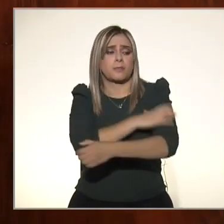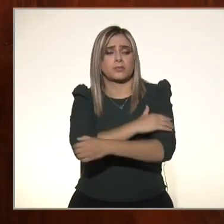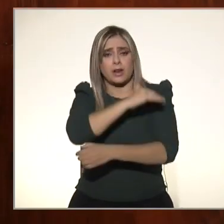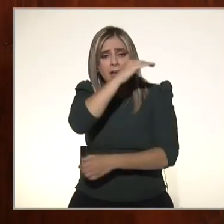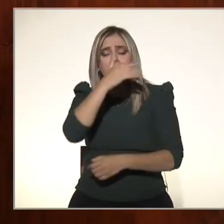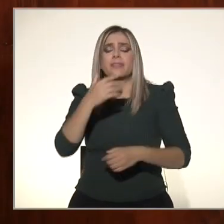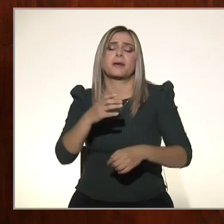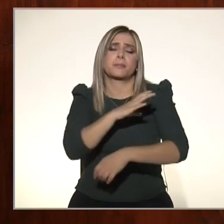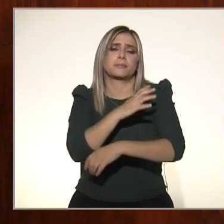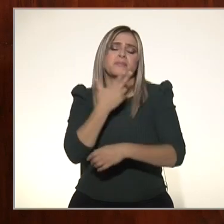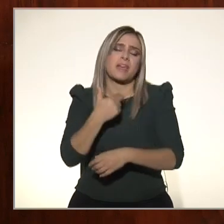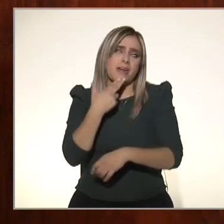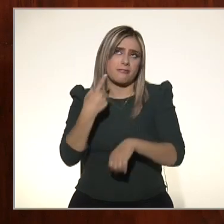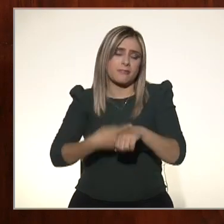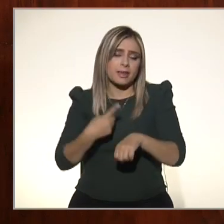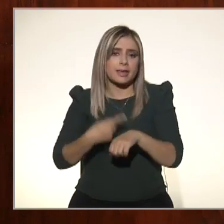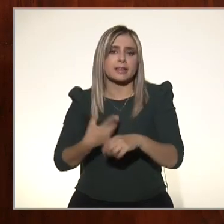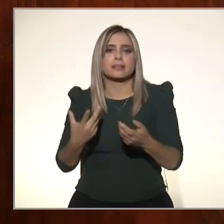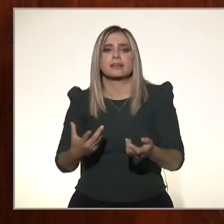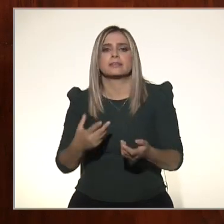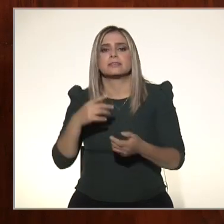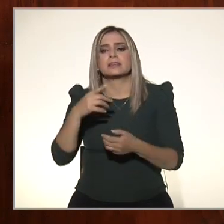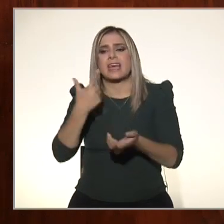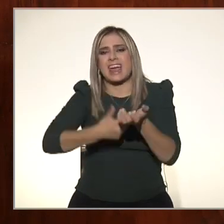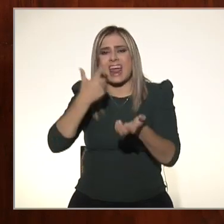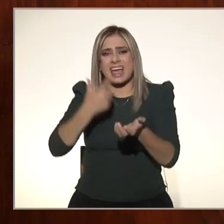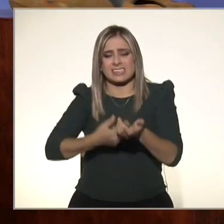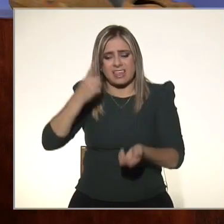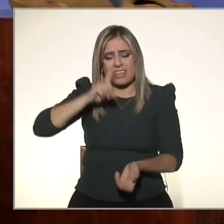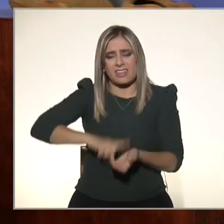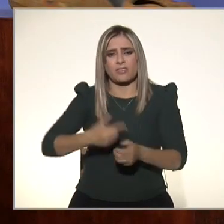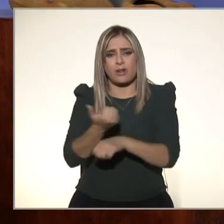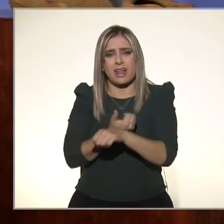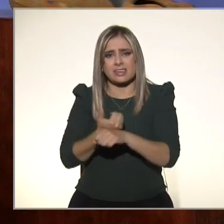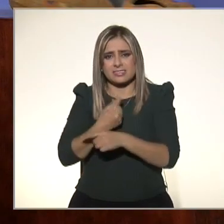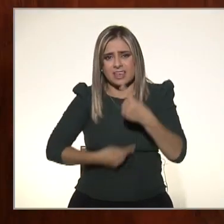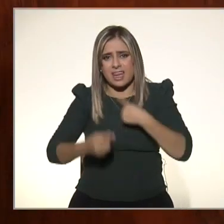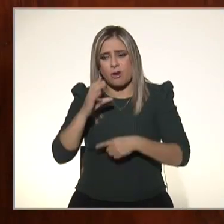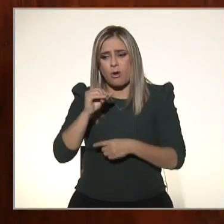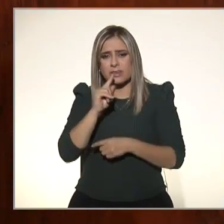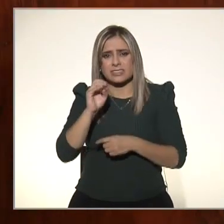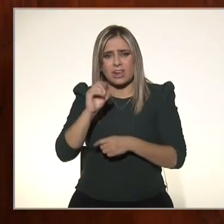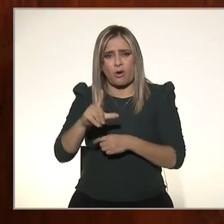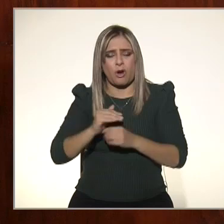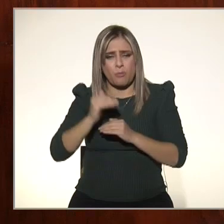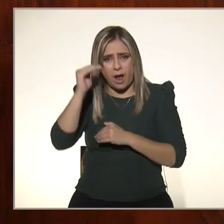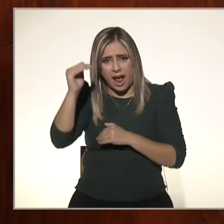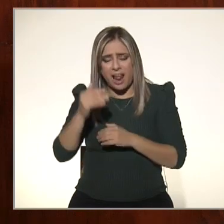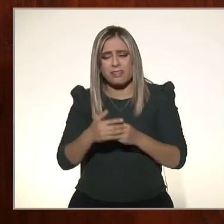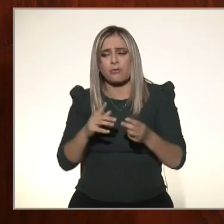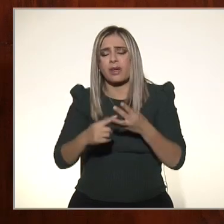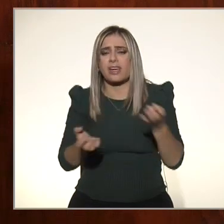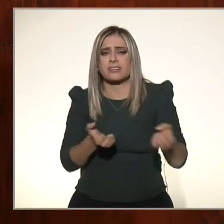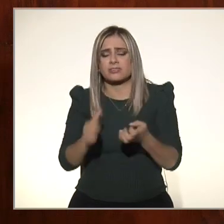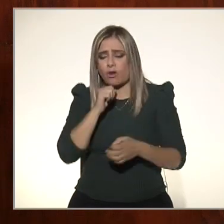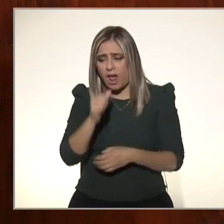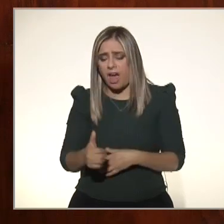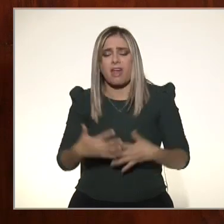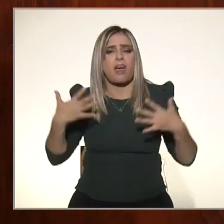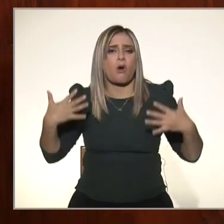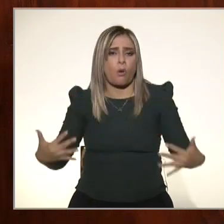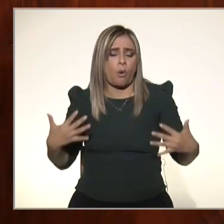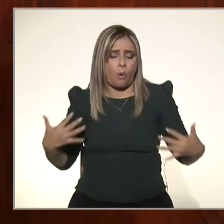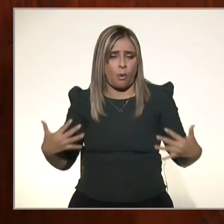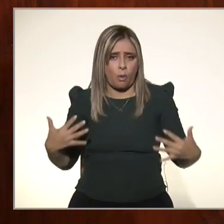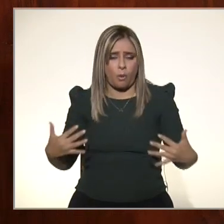diabetes, que tiene dislipidemias. Entonces, el no al realizar actividad física, la obesidad, que